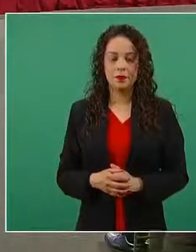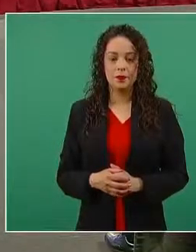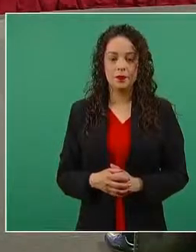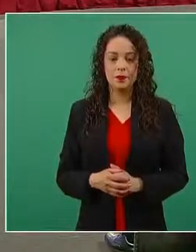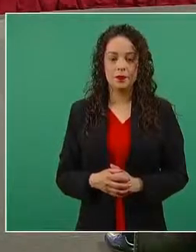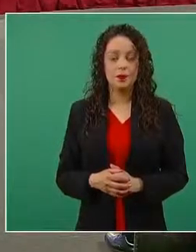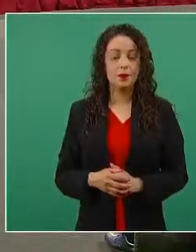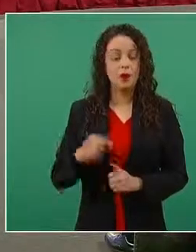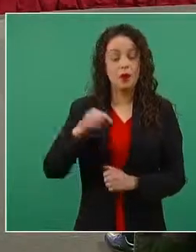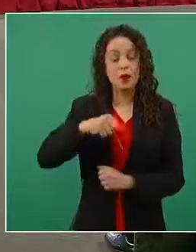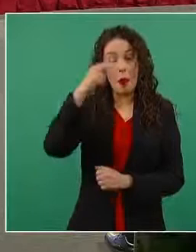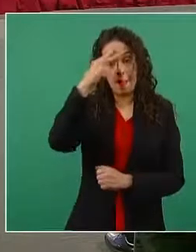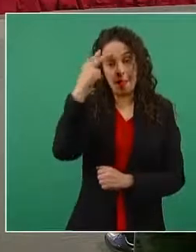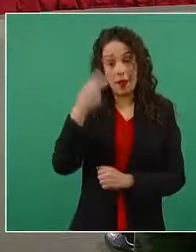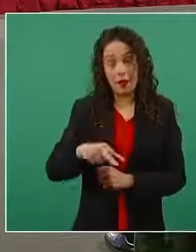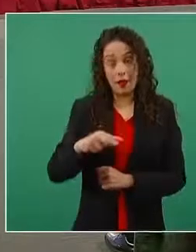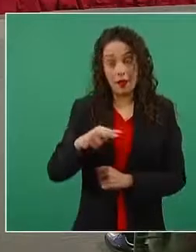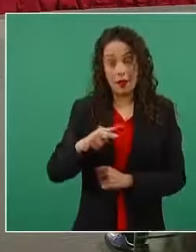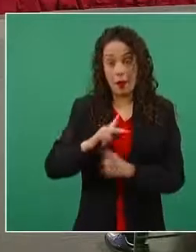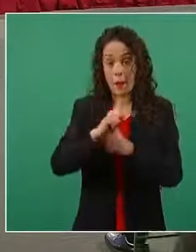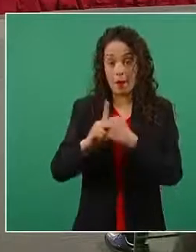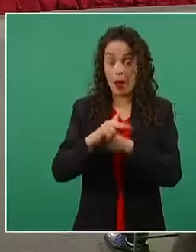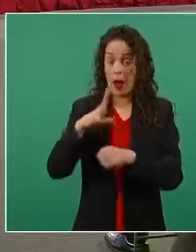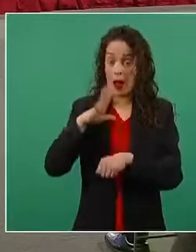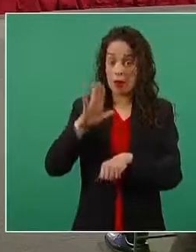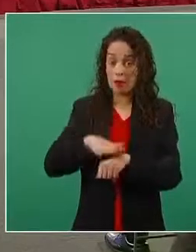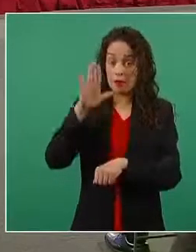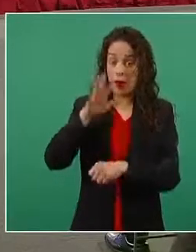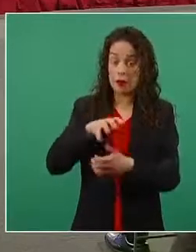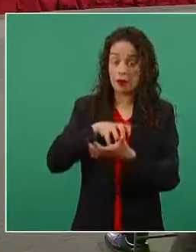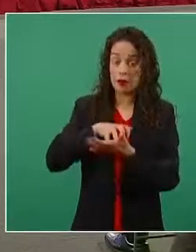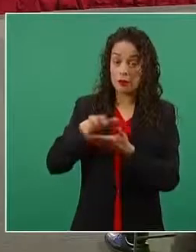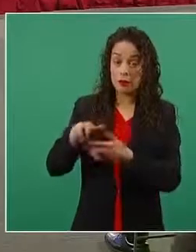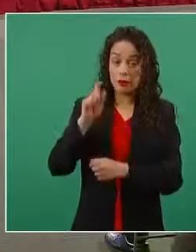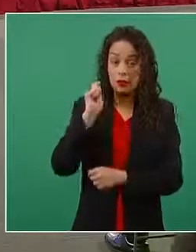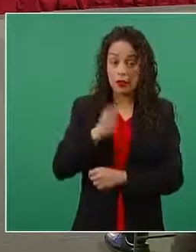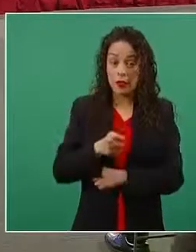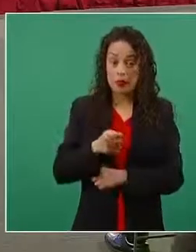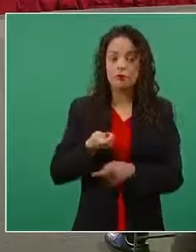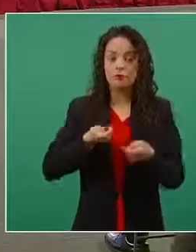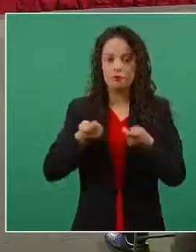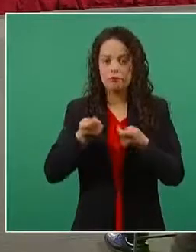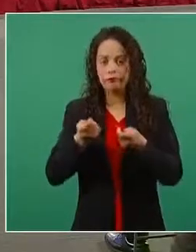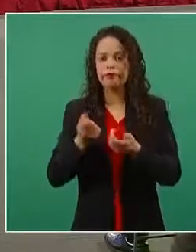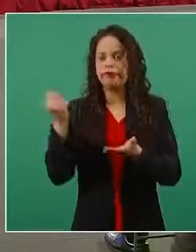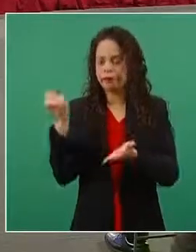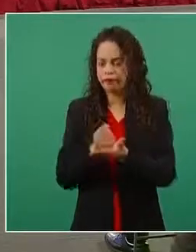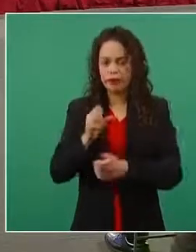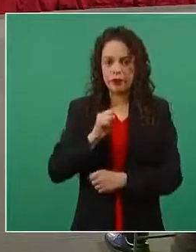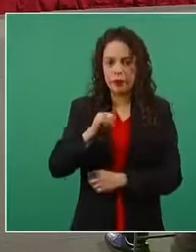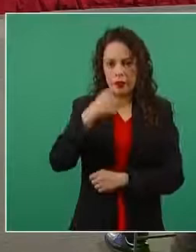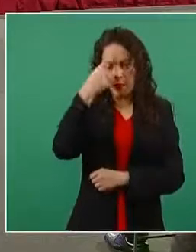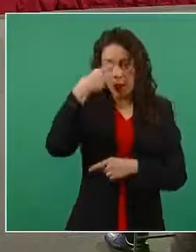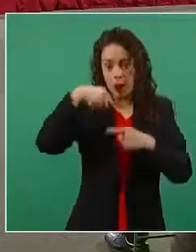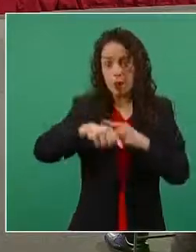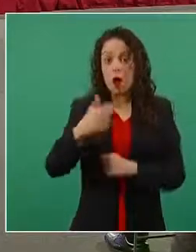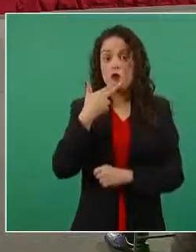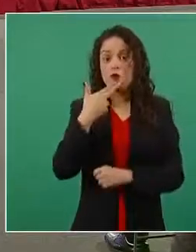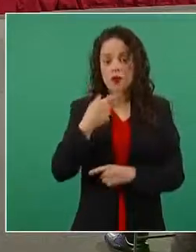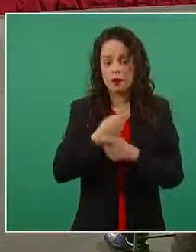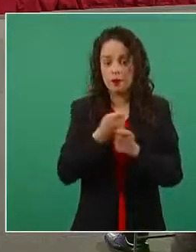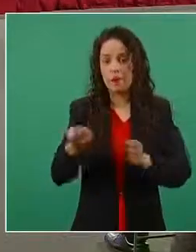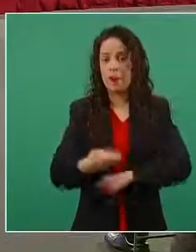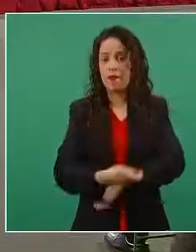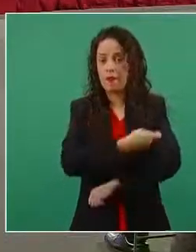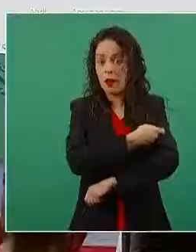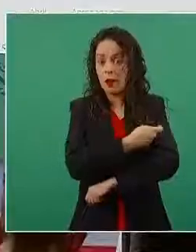Entonces, México es el país latinoamericano que tiene el mayor número de aprobaciones regulatorias para el uso de emergencia de vacunas. Y eso se ha hecho